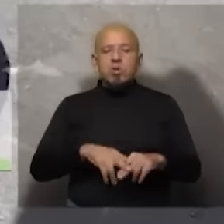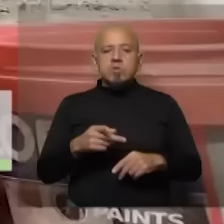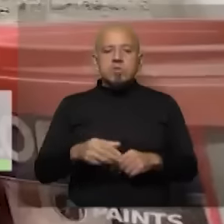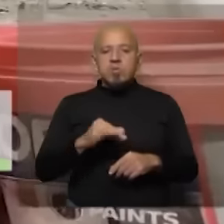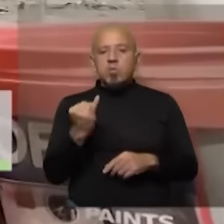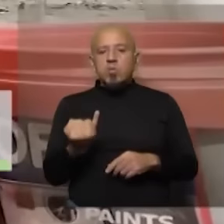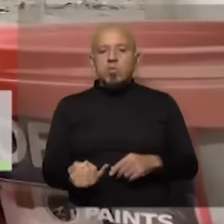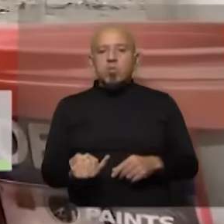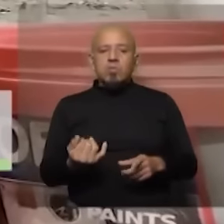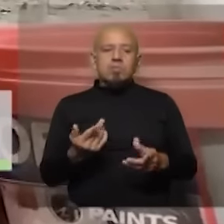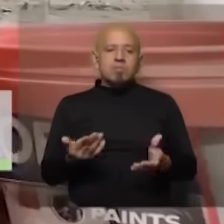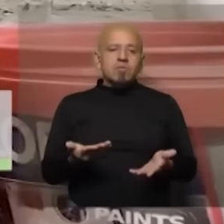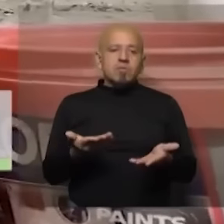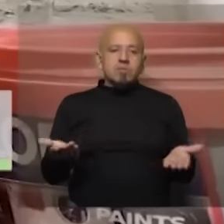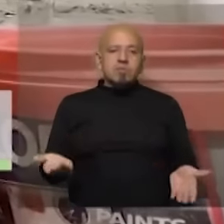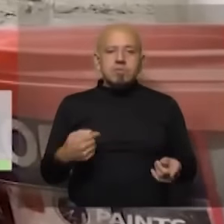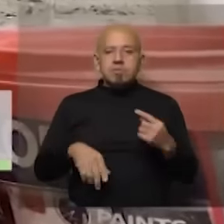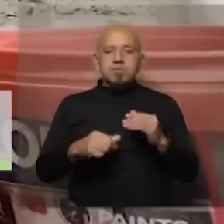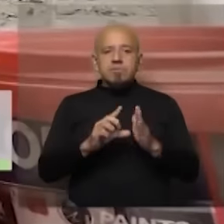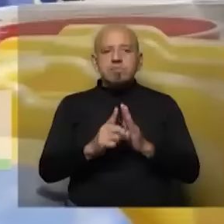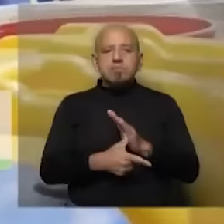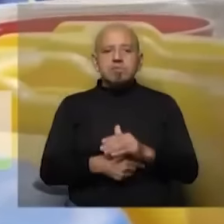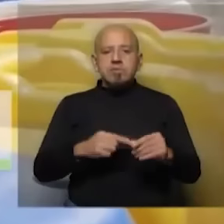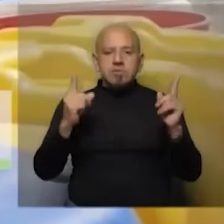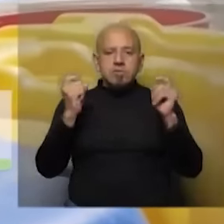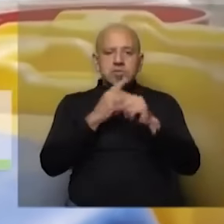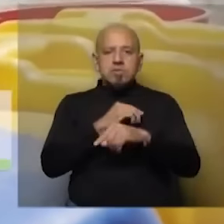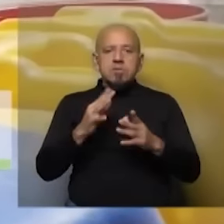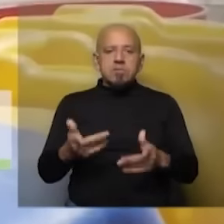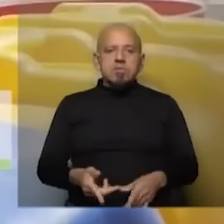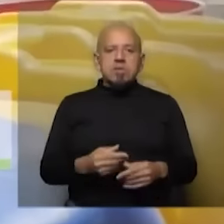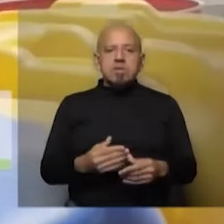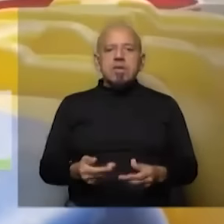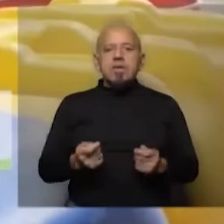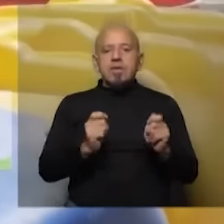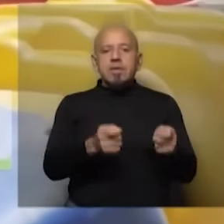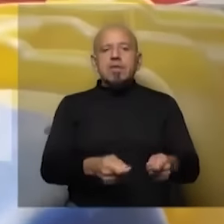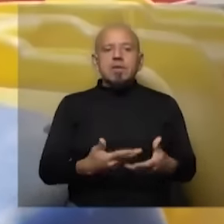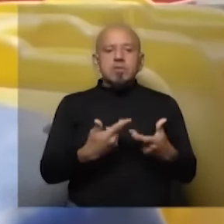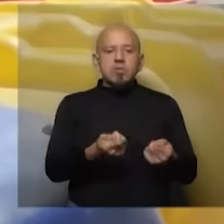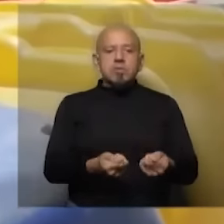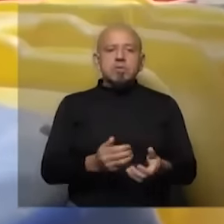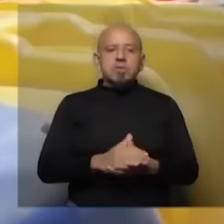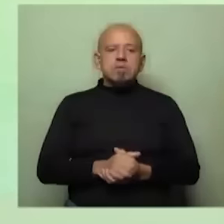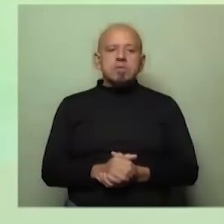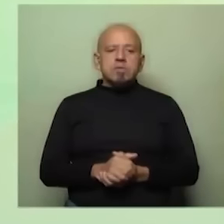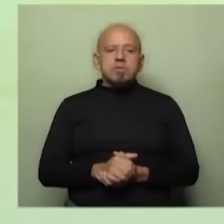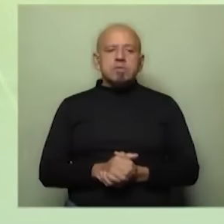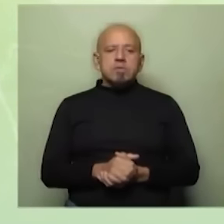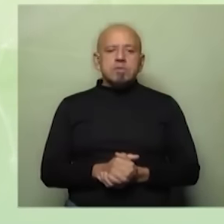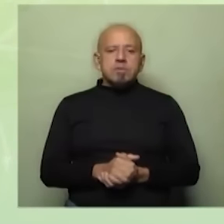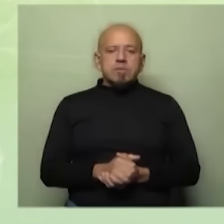de niños y niñas, en medio de retrasos y dificultades para que llegue la ayuda humanitaria.